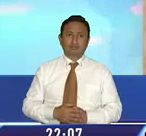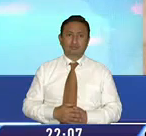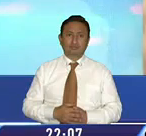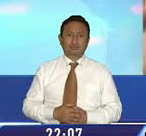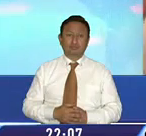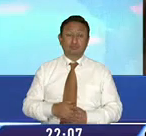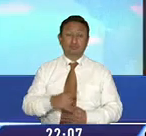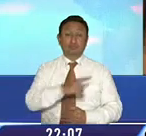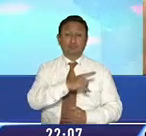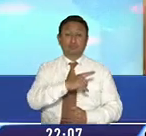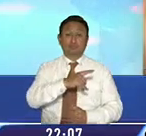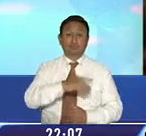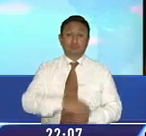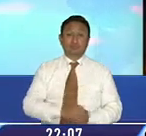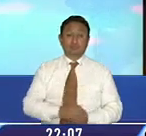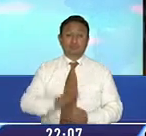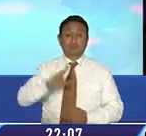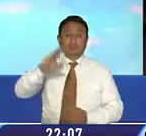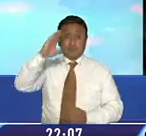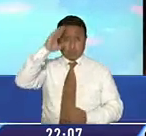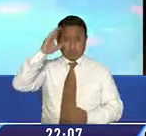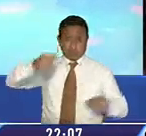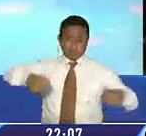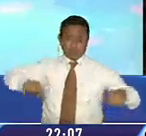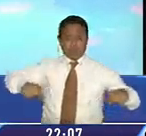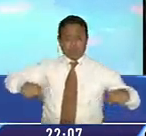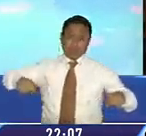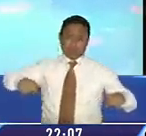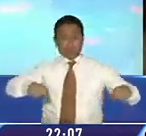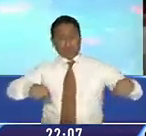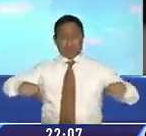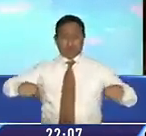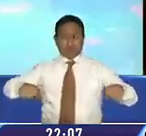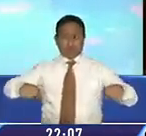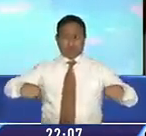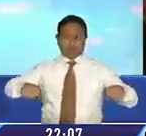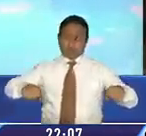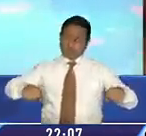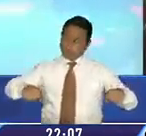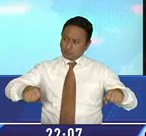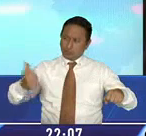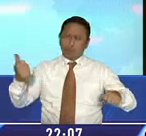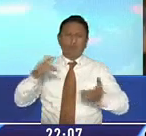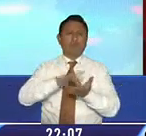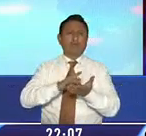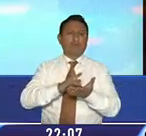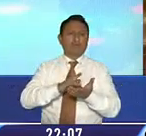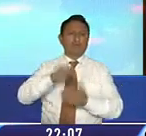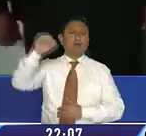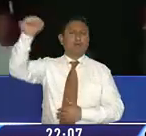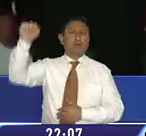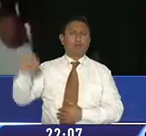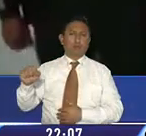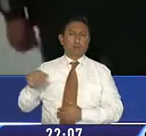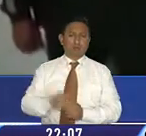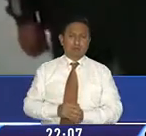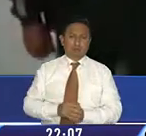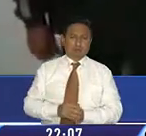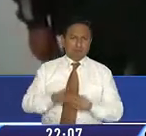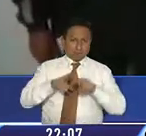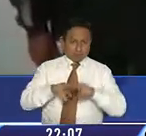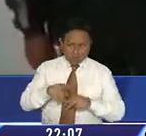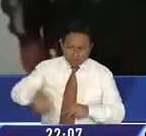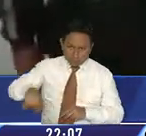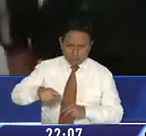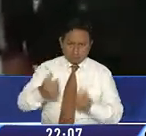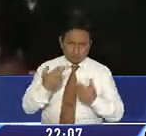Los agentes motorizados que patrullaban por el sector de la ferroviaria se percataron que la puerta Lanford de una farmacia estaba semicerrada. Al verificar si todo estaba